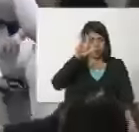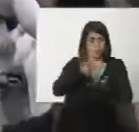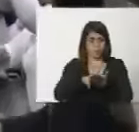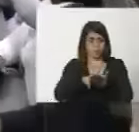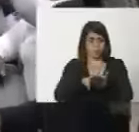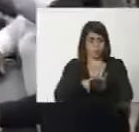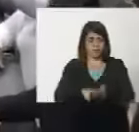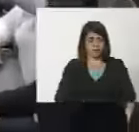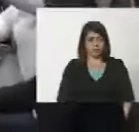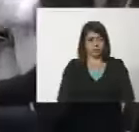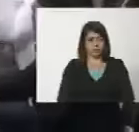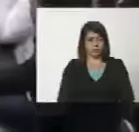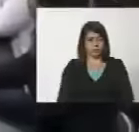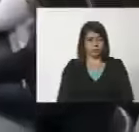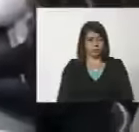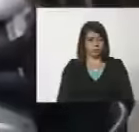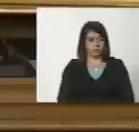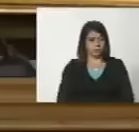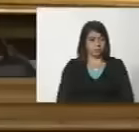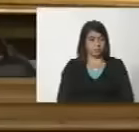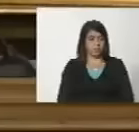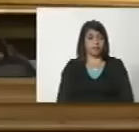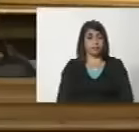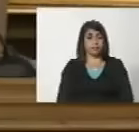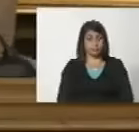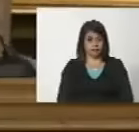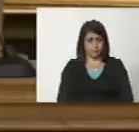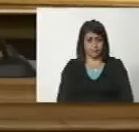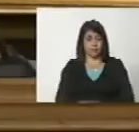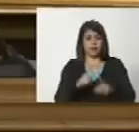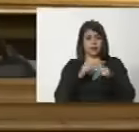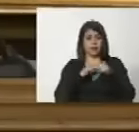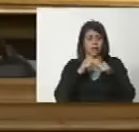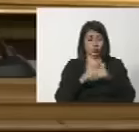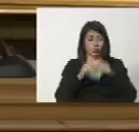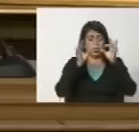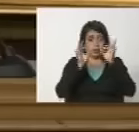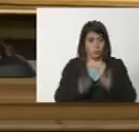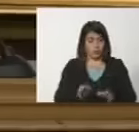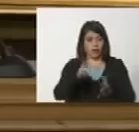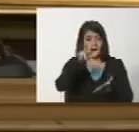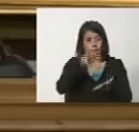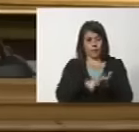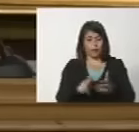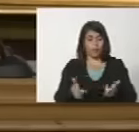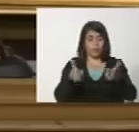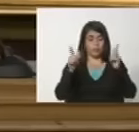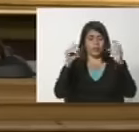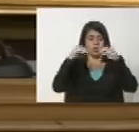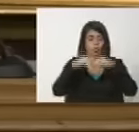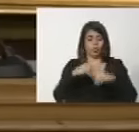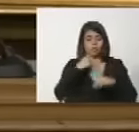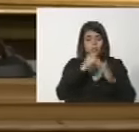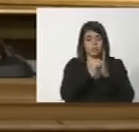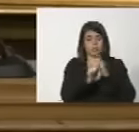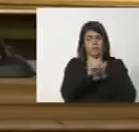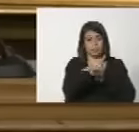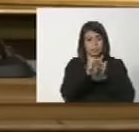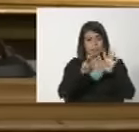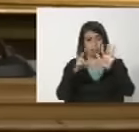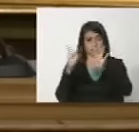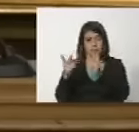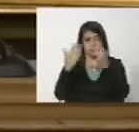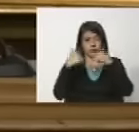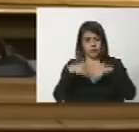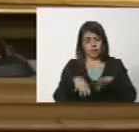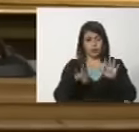Queda aprobado. En consecuencia, se declara aprobada la autorización, de acuerdo a lo consagrado en los artículos